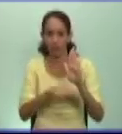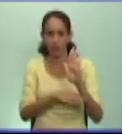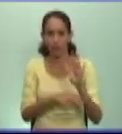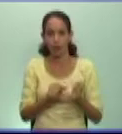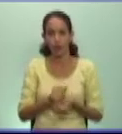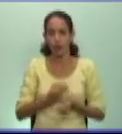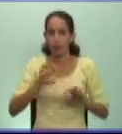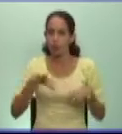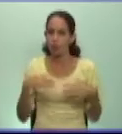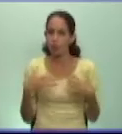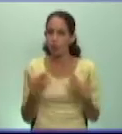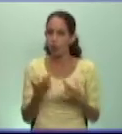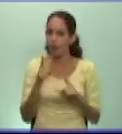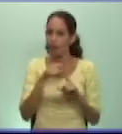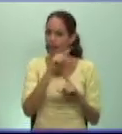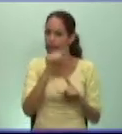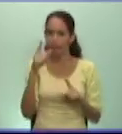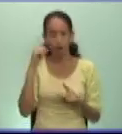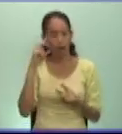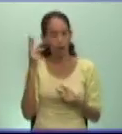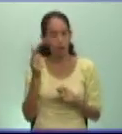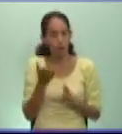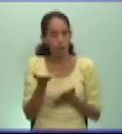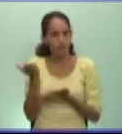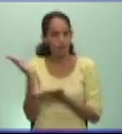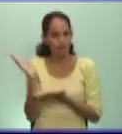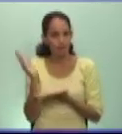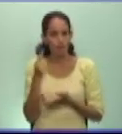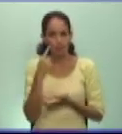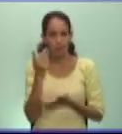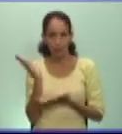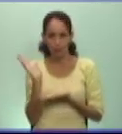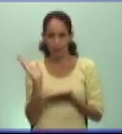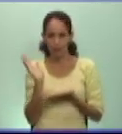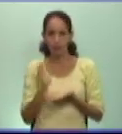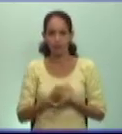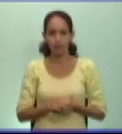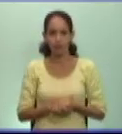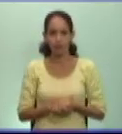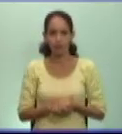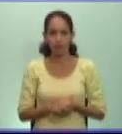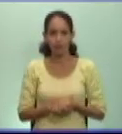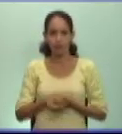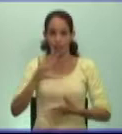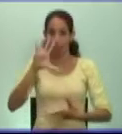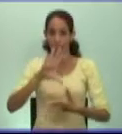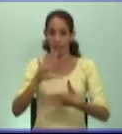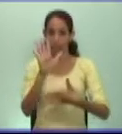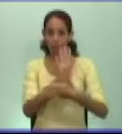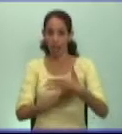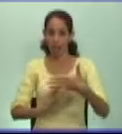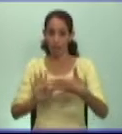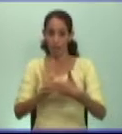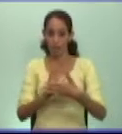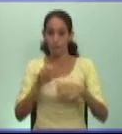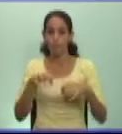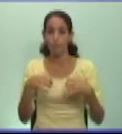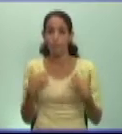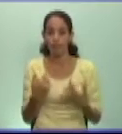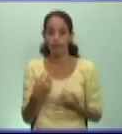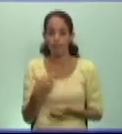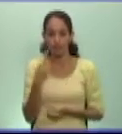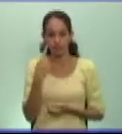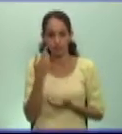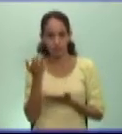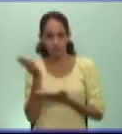son los temas? Recordando algo que ustedes ya conocen bien, ahí tenemos. Primer tema, la América de nuestros primeros padres, la expansión